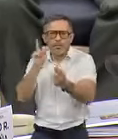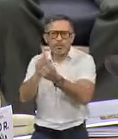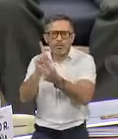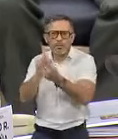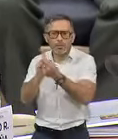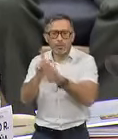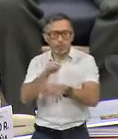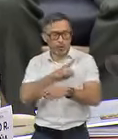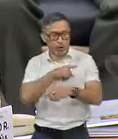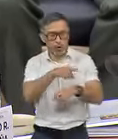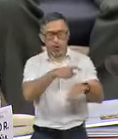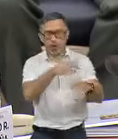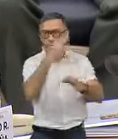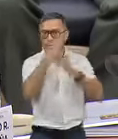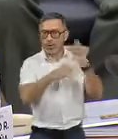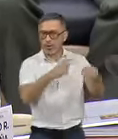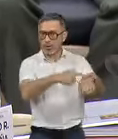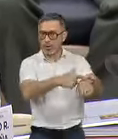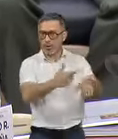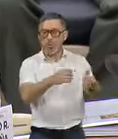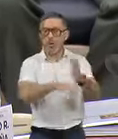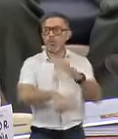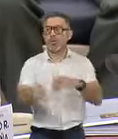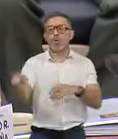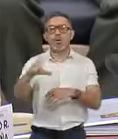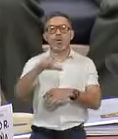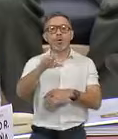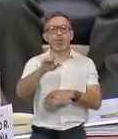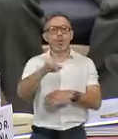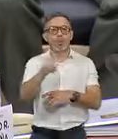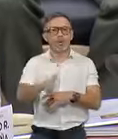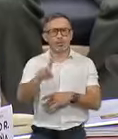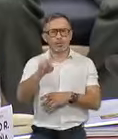visto. Por ejemplo, con López Dóriga, no sé si…